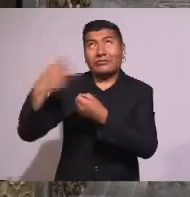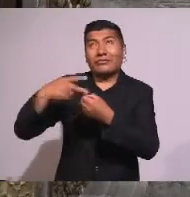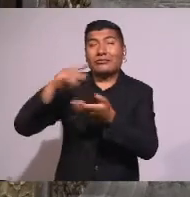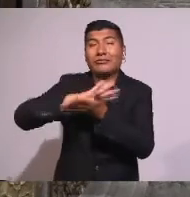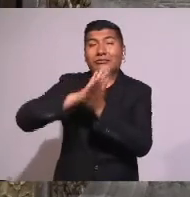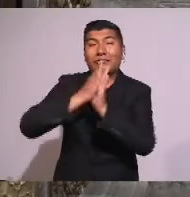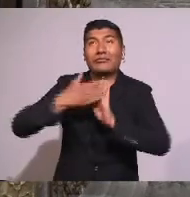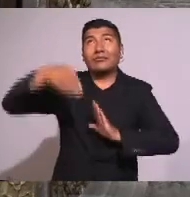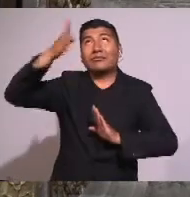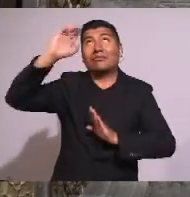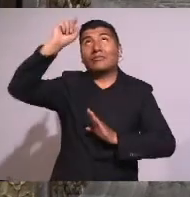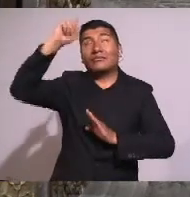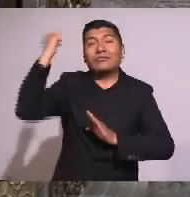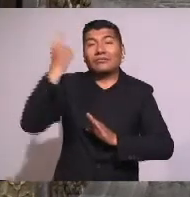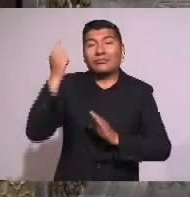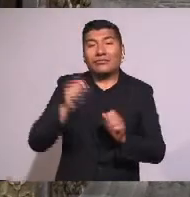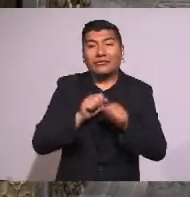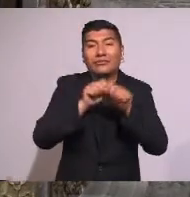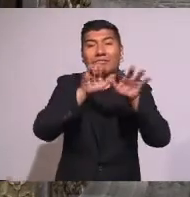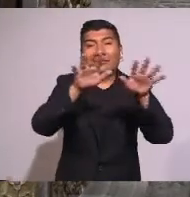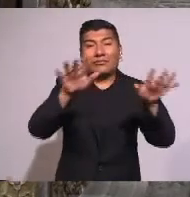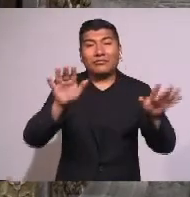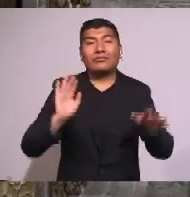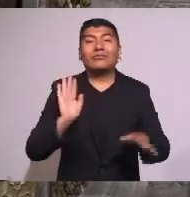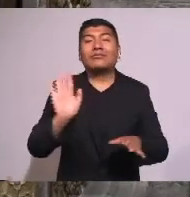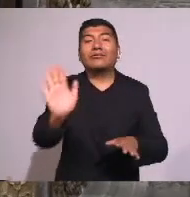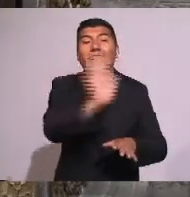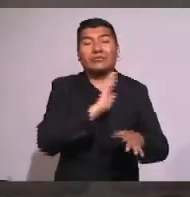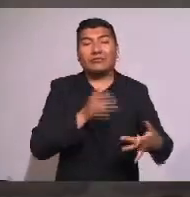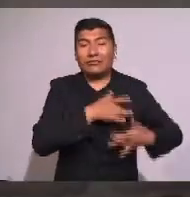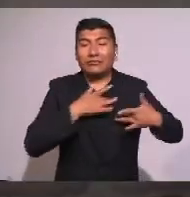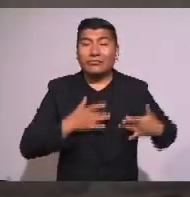Dios verdaderamente siempre esté en nuestros corazones.